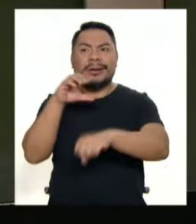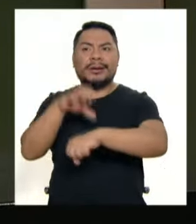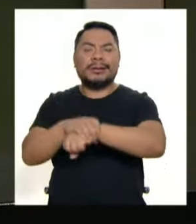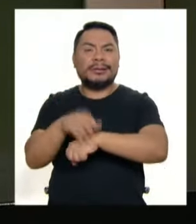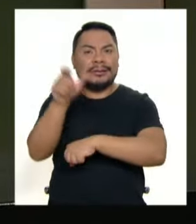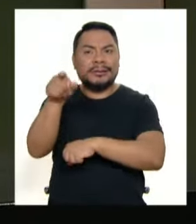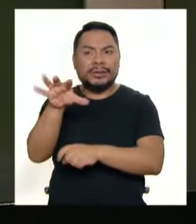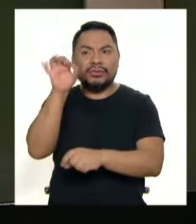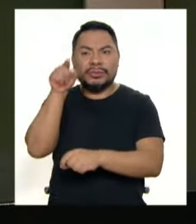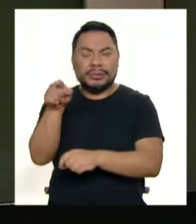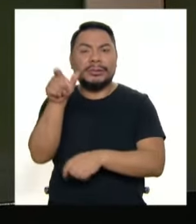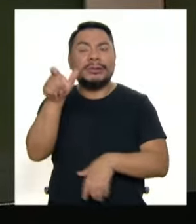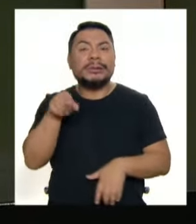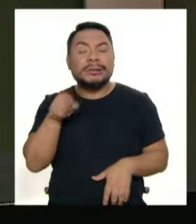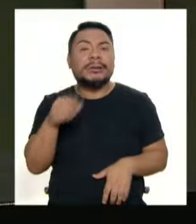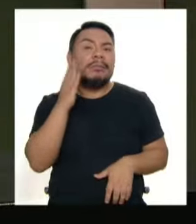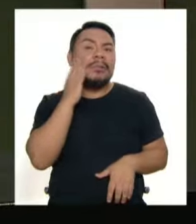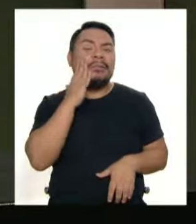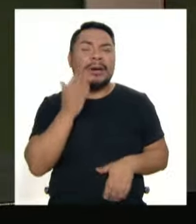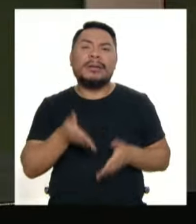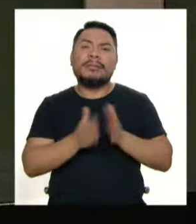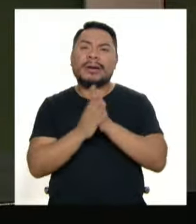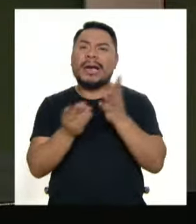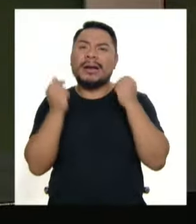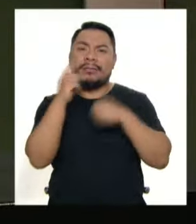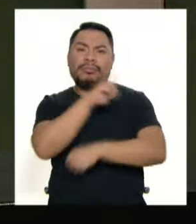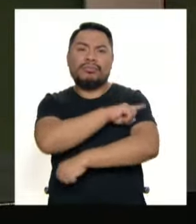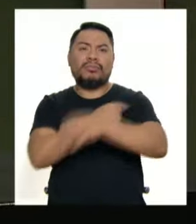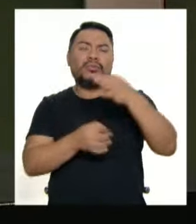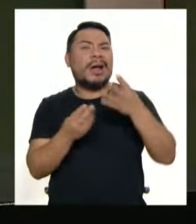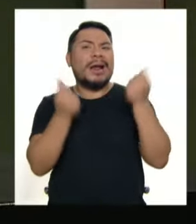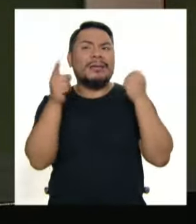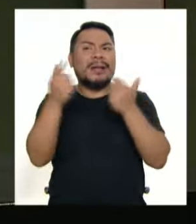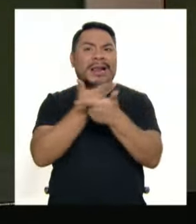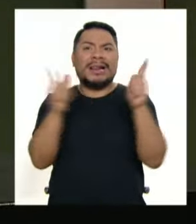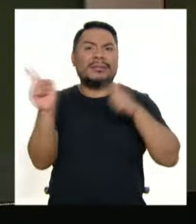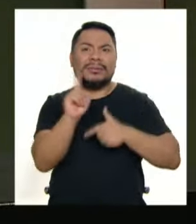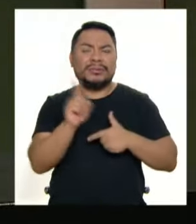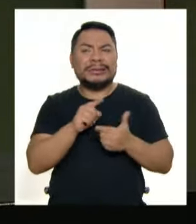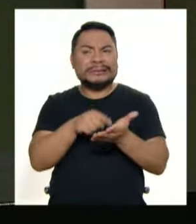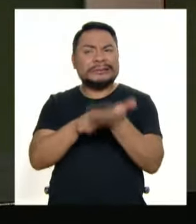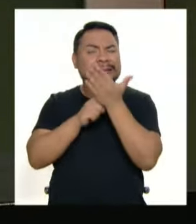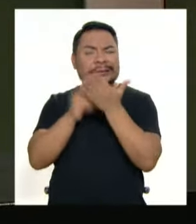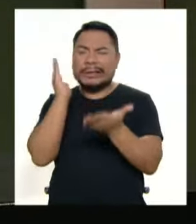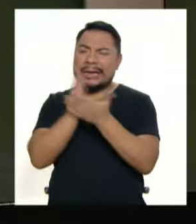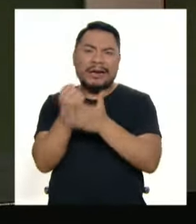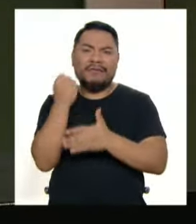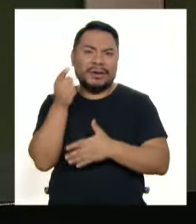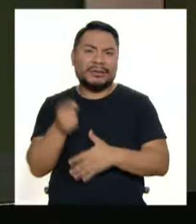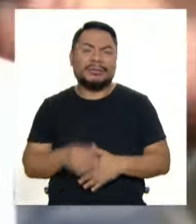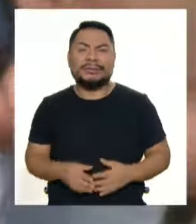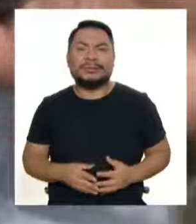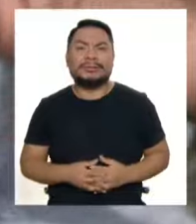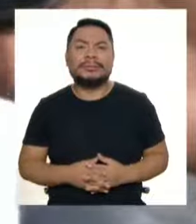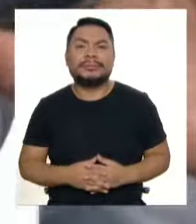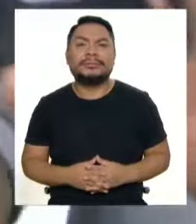La madre de la víctima pide celeridad al Poder Judicial para que no la liberen y exige la máxima condena.